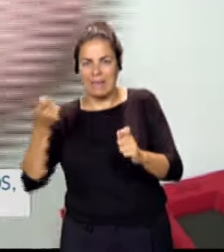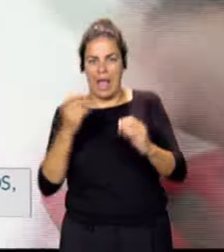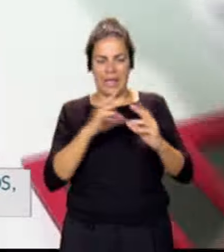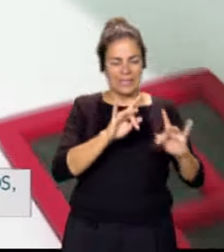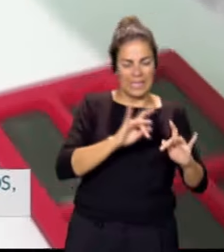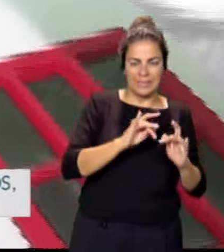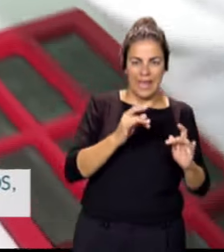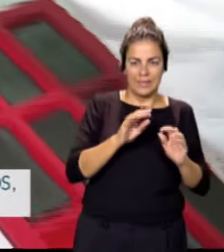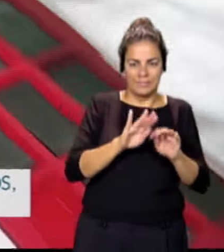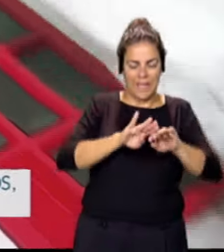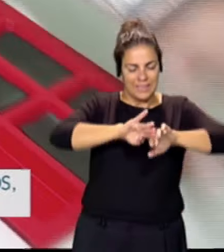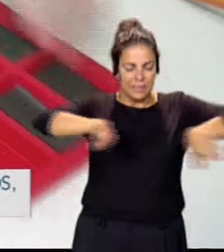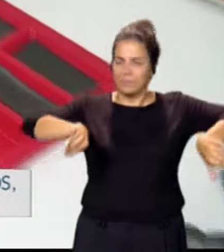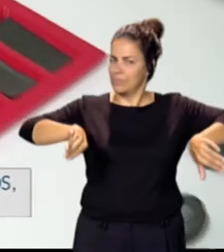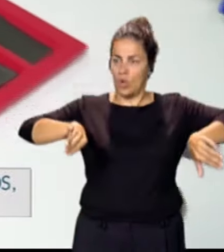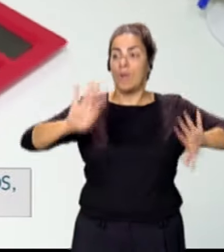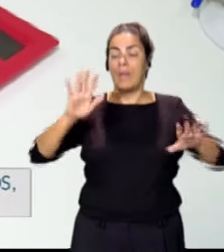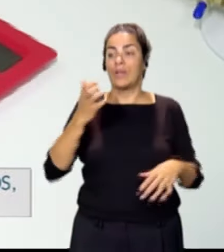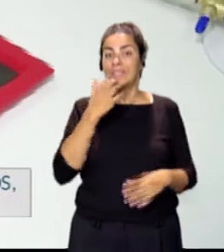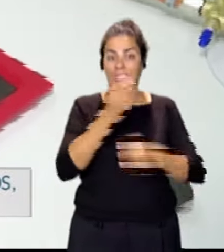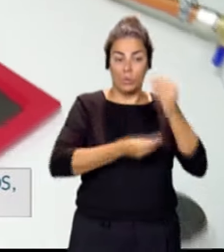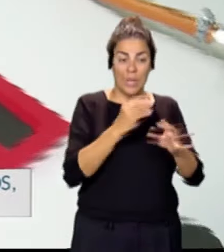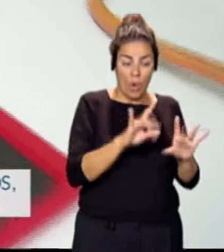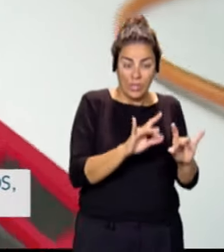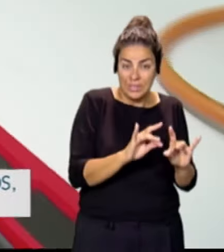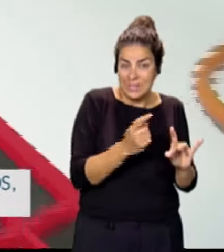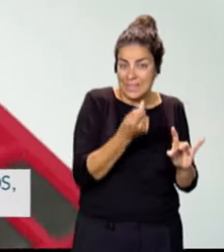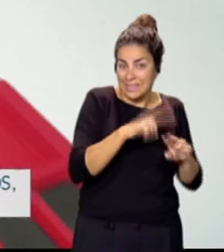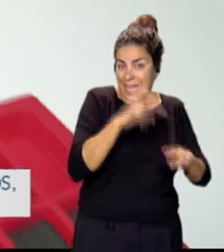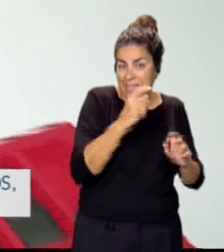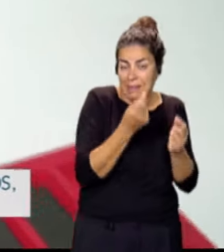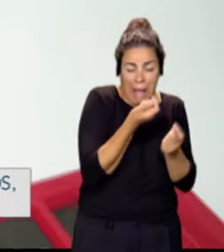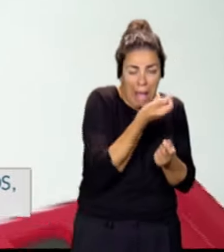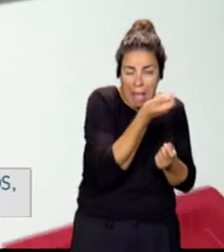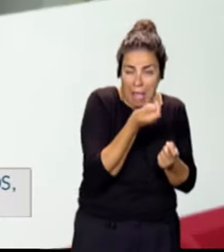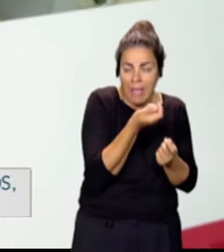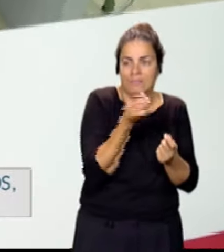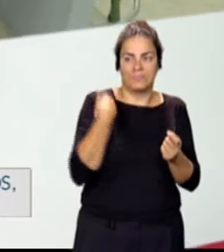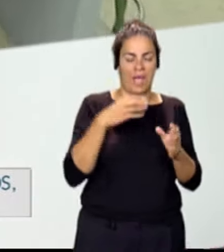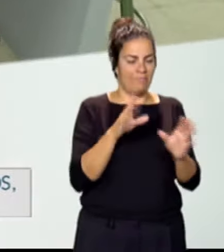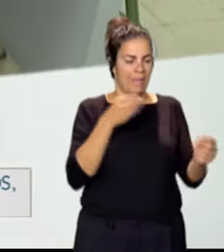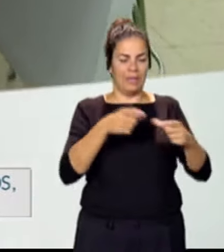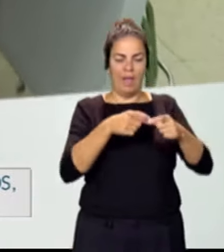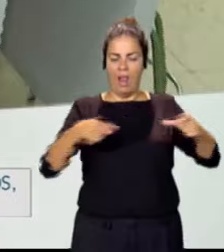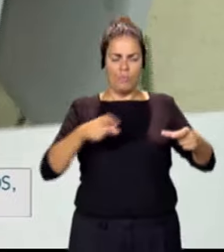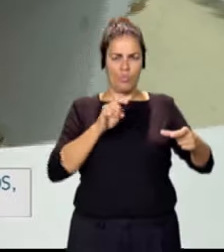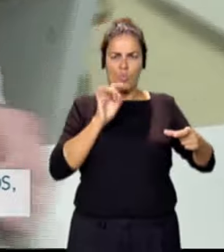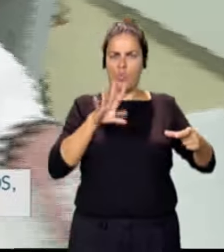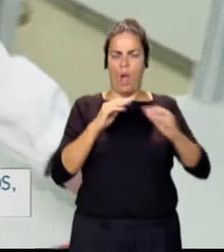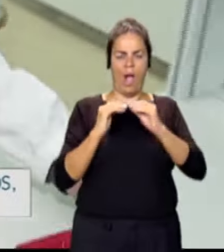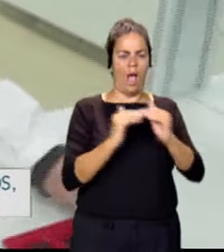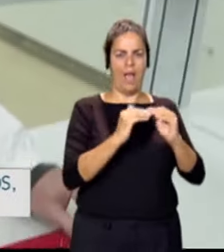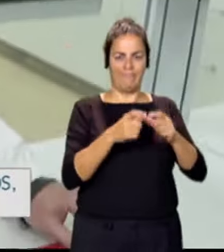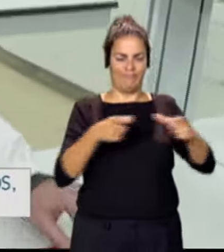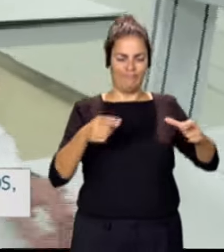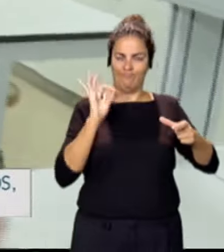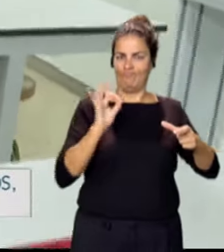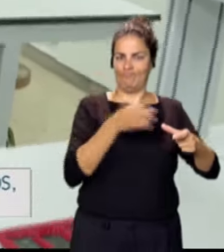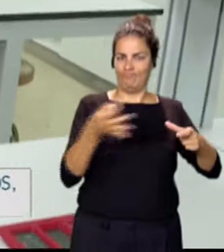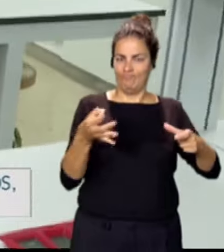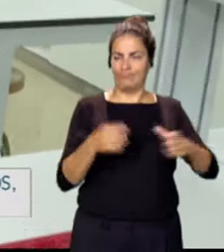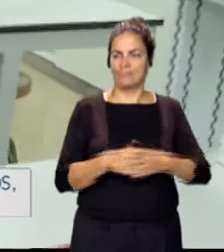ceniza más pequeña ya hemos conseguido un material completamente homogéneo pues muchísimas gracias